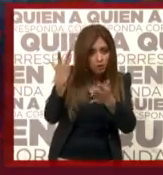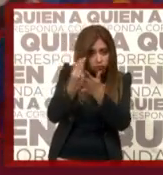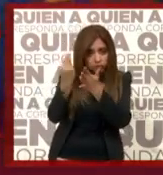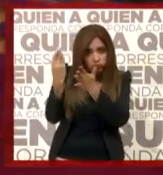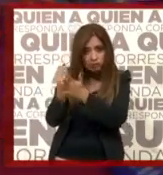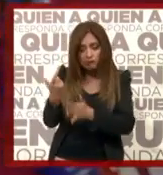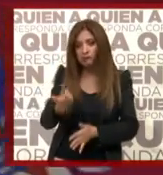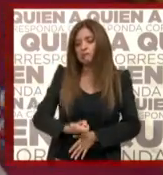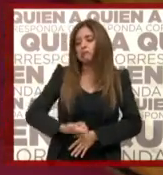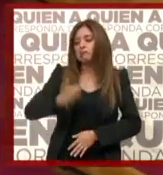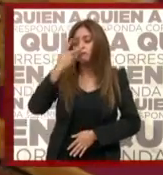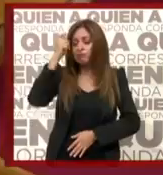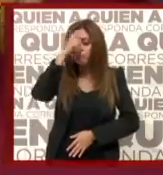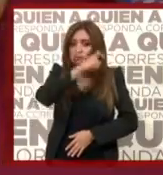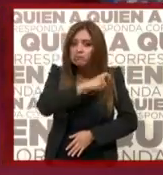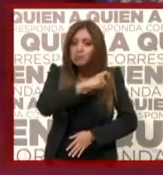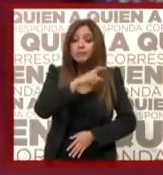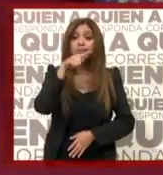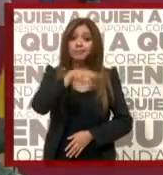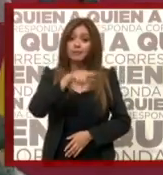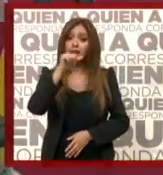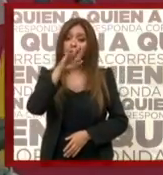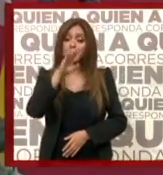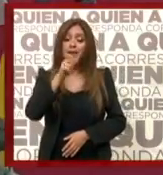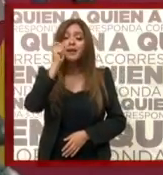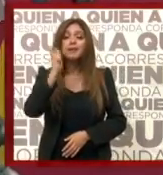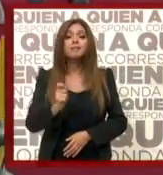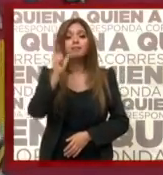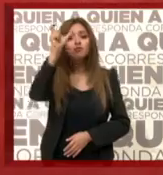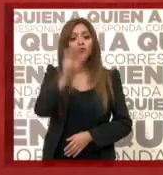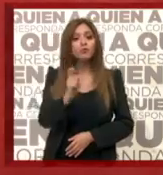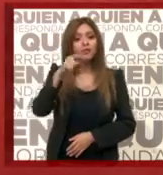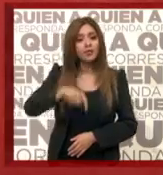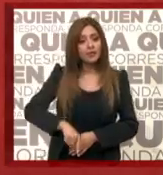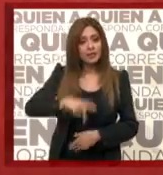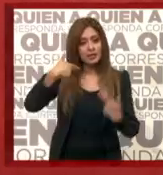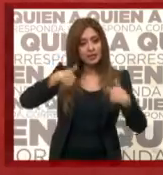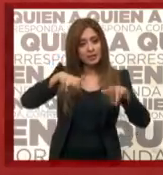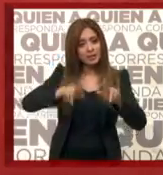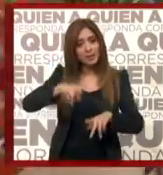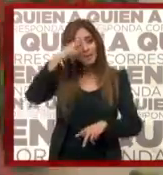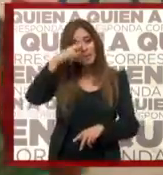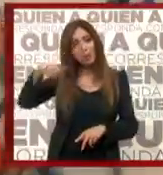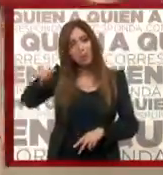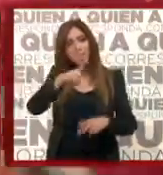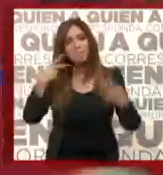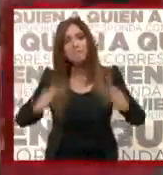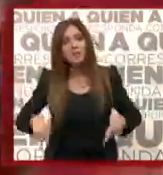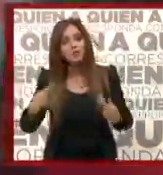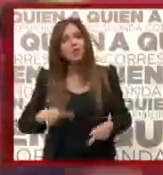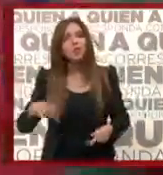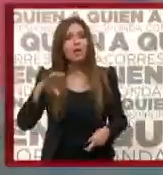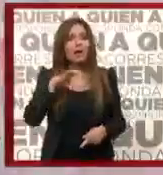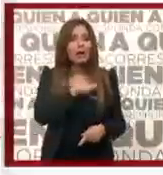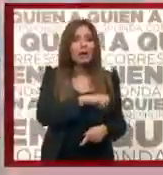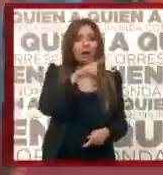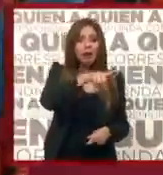elaborarla. Sin duda, los alebrijes forman parte de nuestra identidad cultural y seguirán fascinando al mundo entero, pues son un reflejo de la